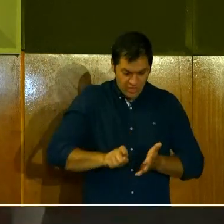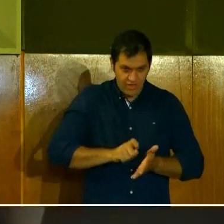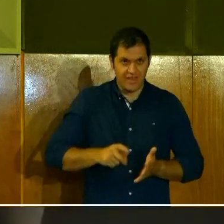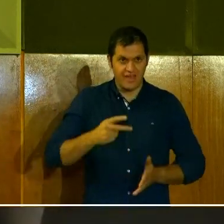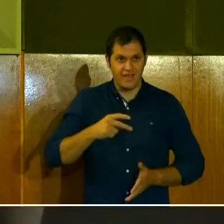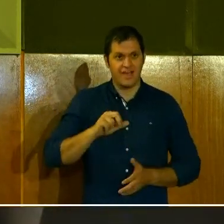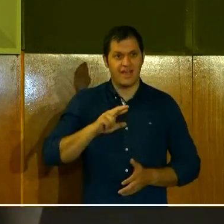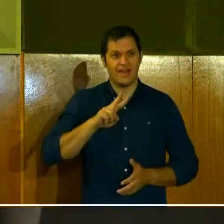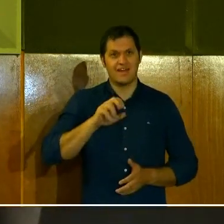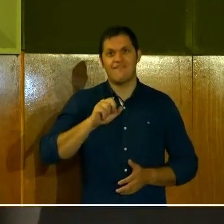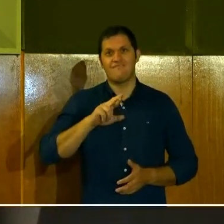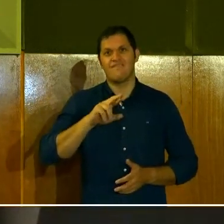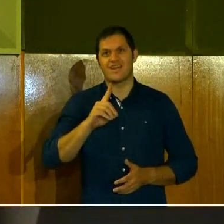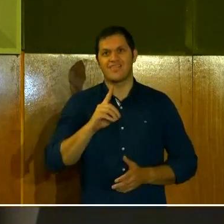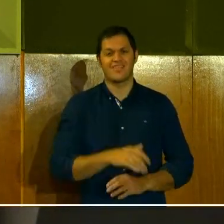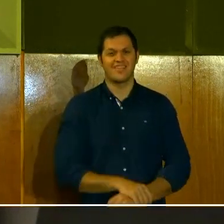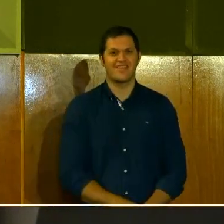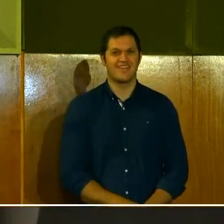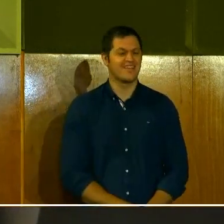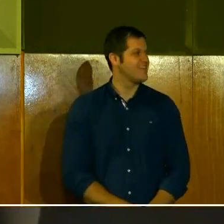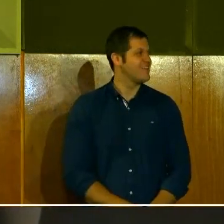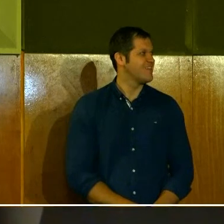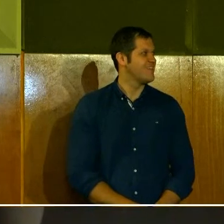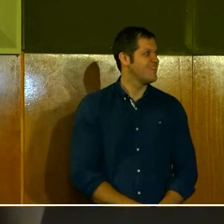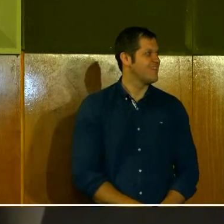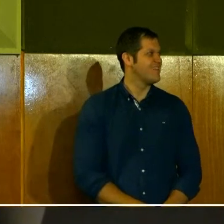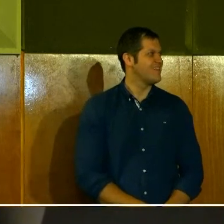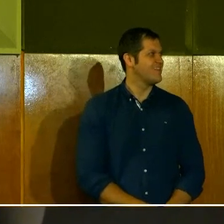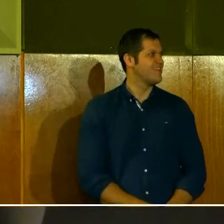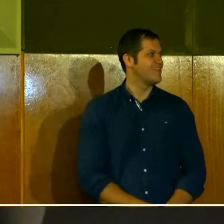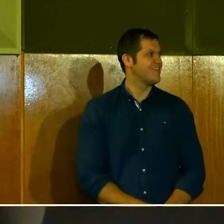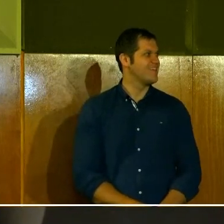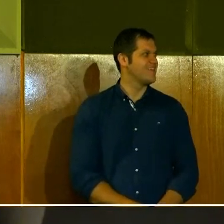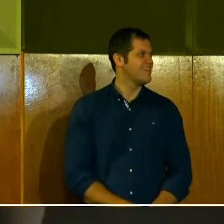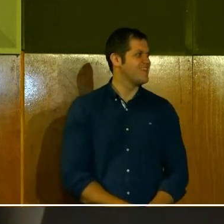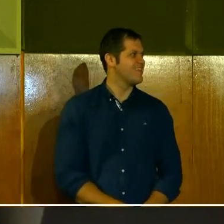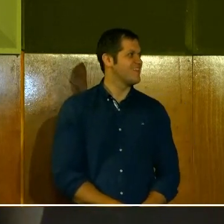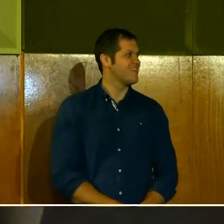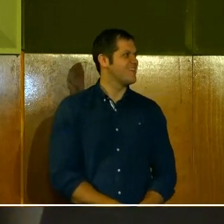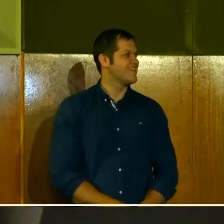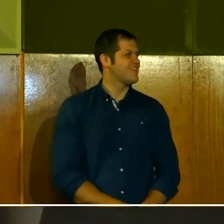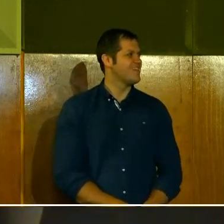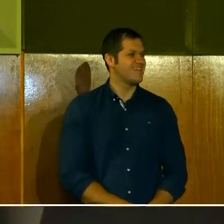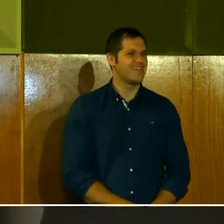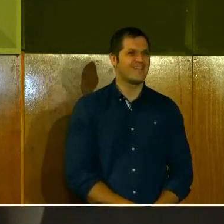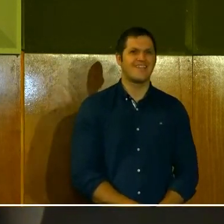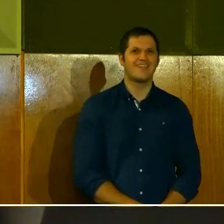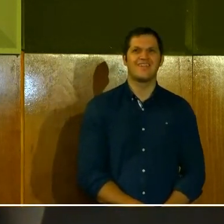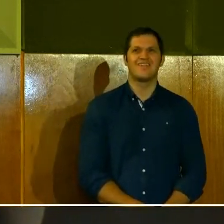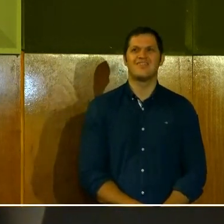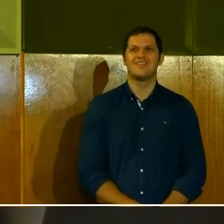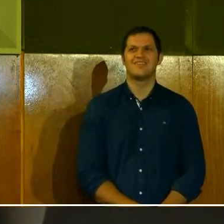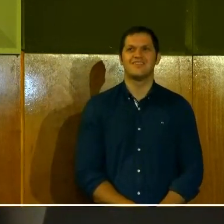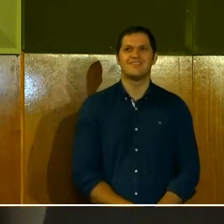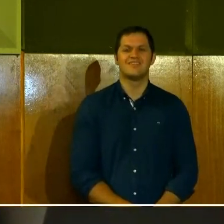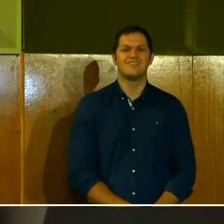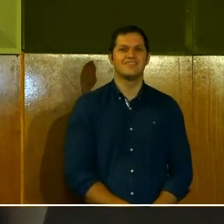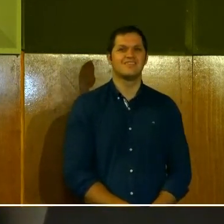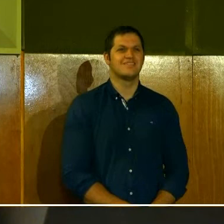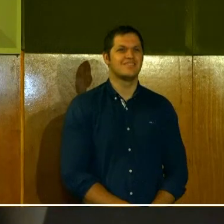cuál es uno de los grandes descubrimientos que hicieron las computadoras de hardware a ver quién se acuerda